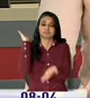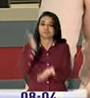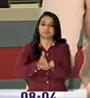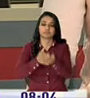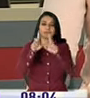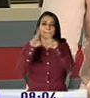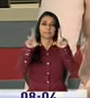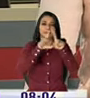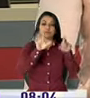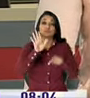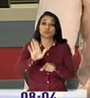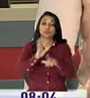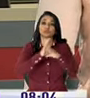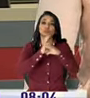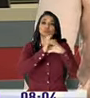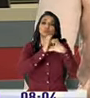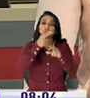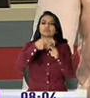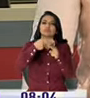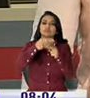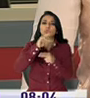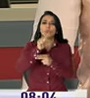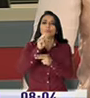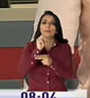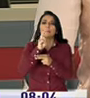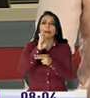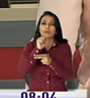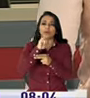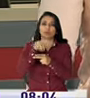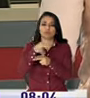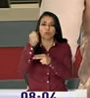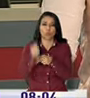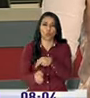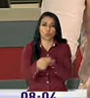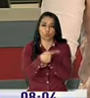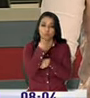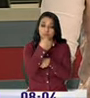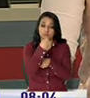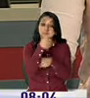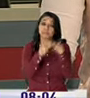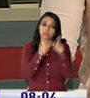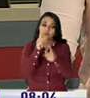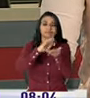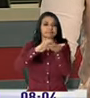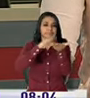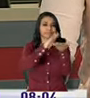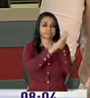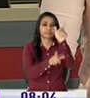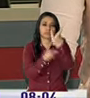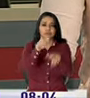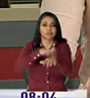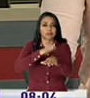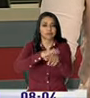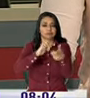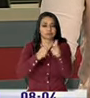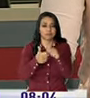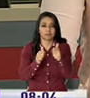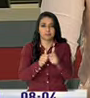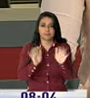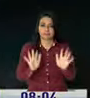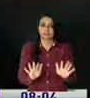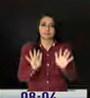de la cooperativa Juan Pablo II. Además, los dirigentes de la entidad pidieron disculpas a los ciudadanos por el acto violento.